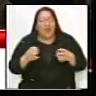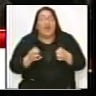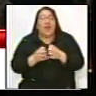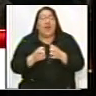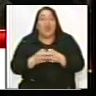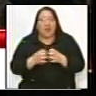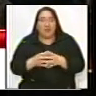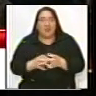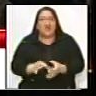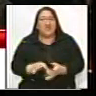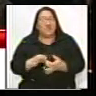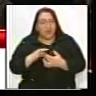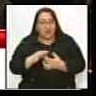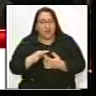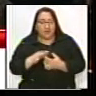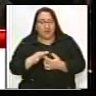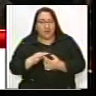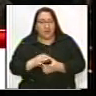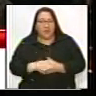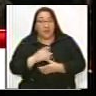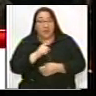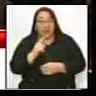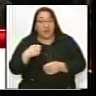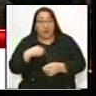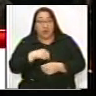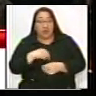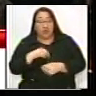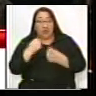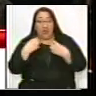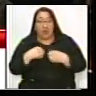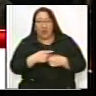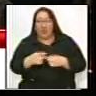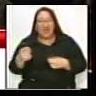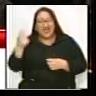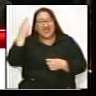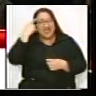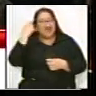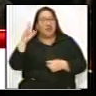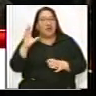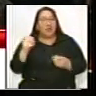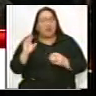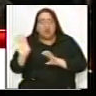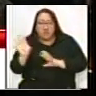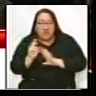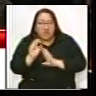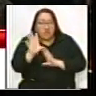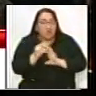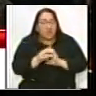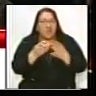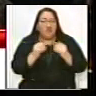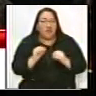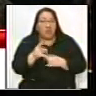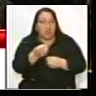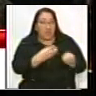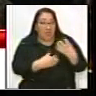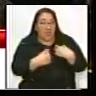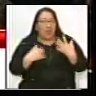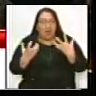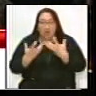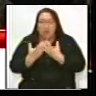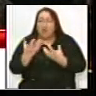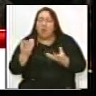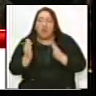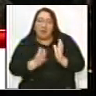equipo especializado. Cada uno de los doctores sabe cómo recoger los datos que ustedes nos dan y sabe